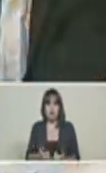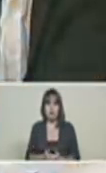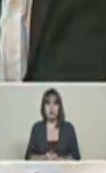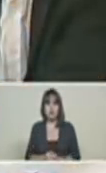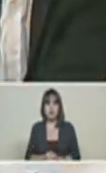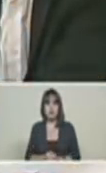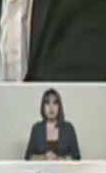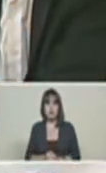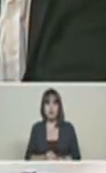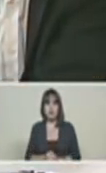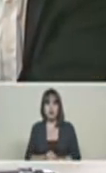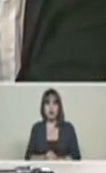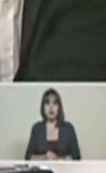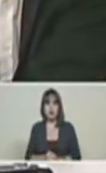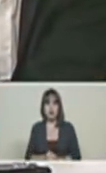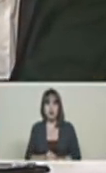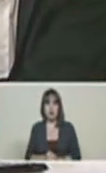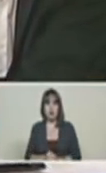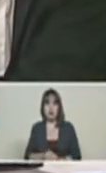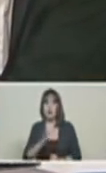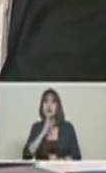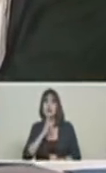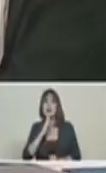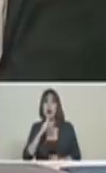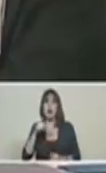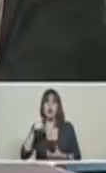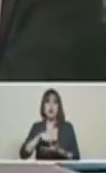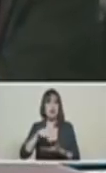en el Banco Central de Venezuela